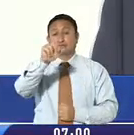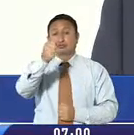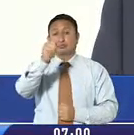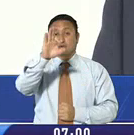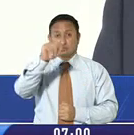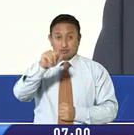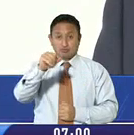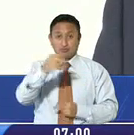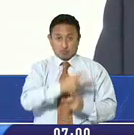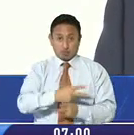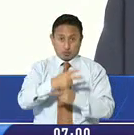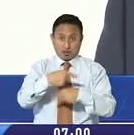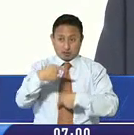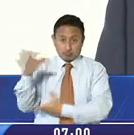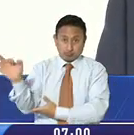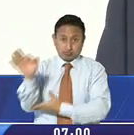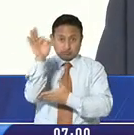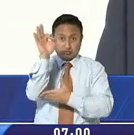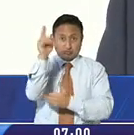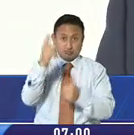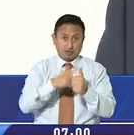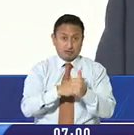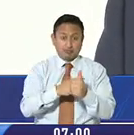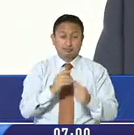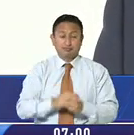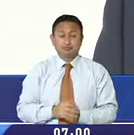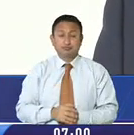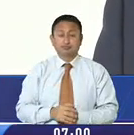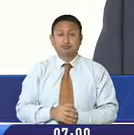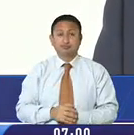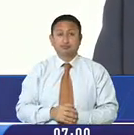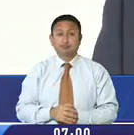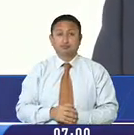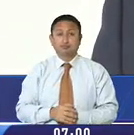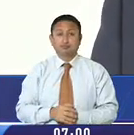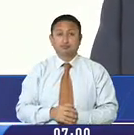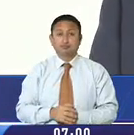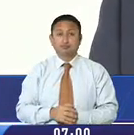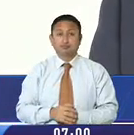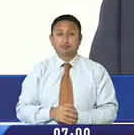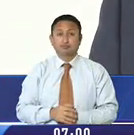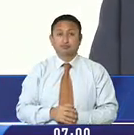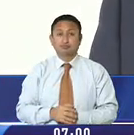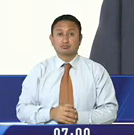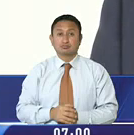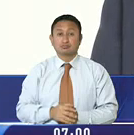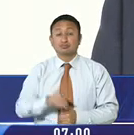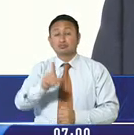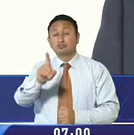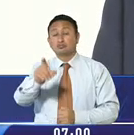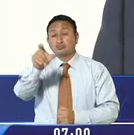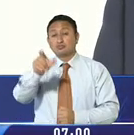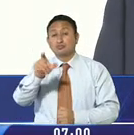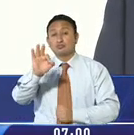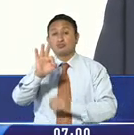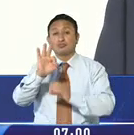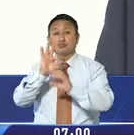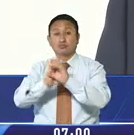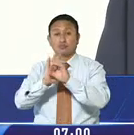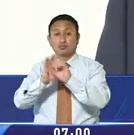La designación de un miembro del Consejo de Participación Ciudadana, que era el